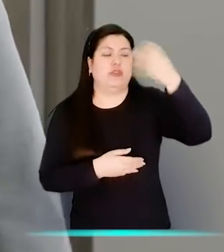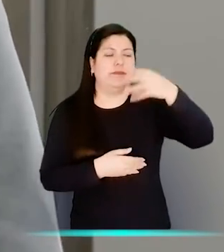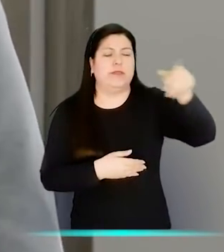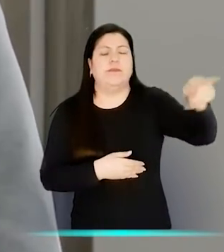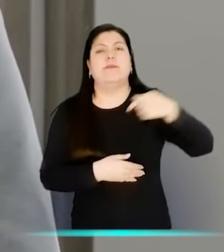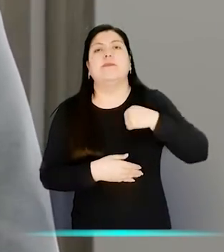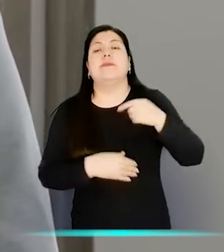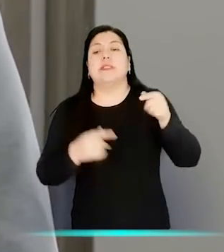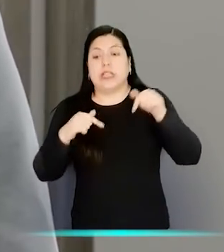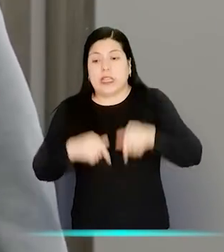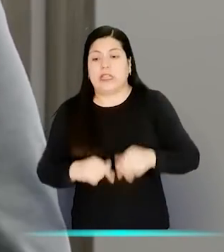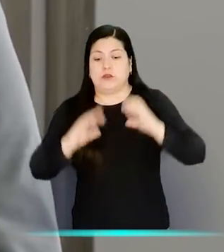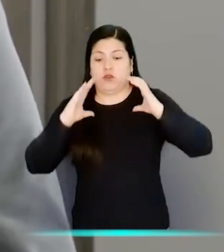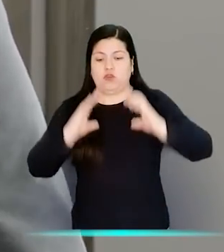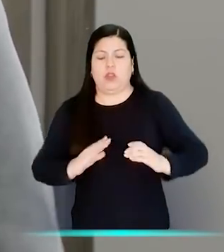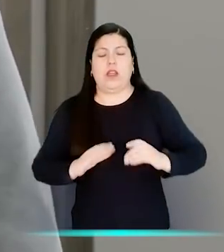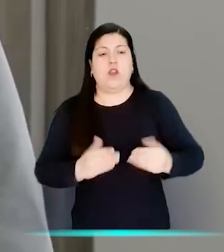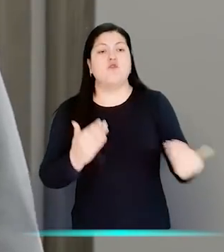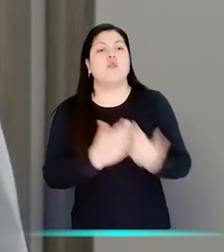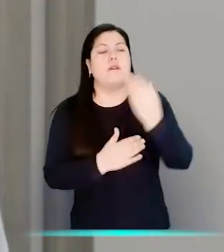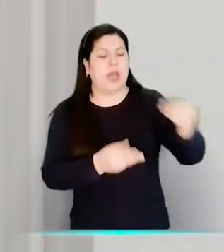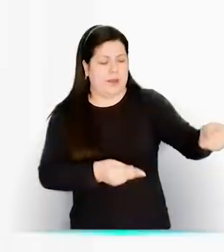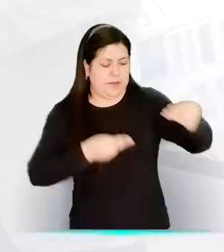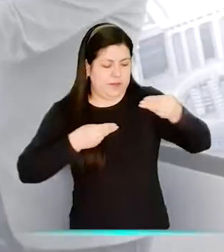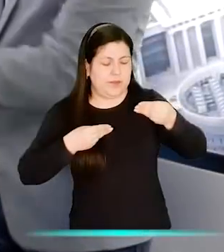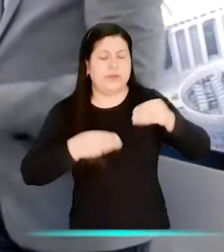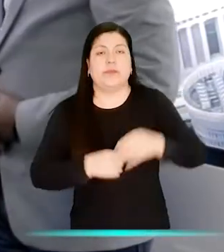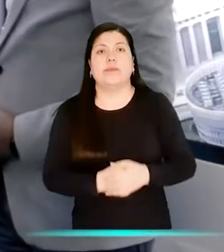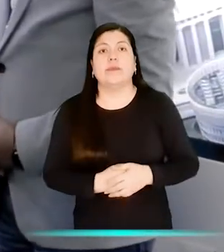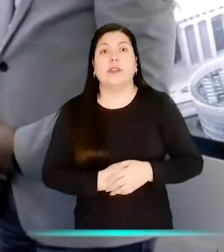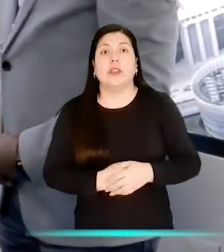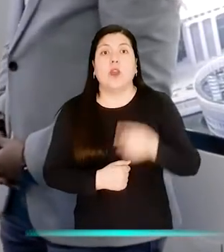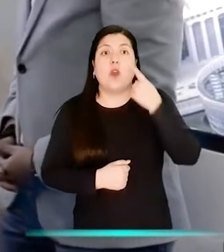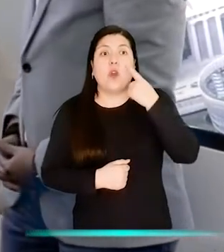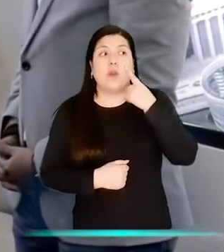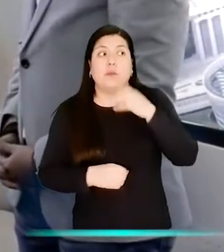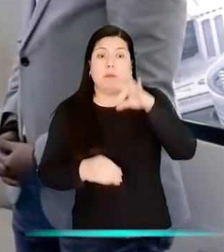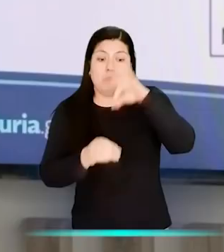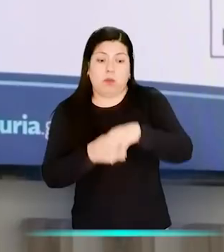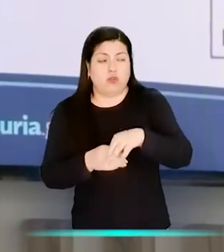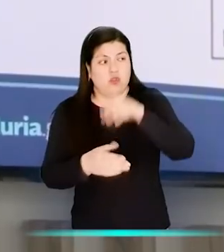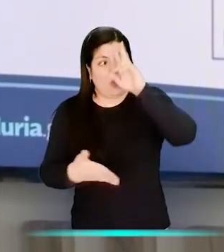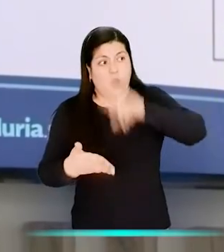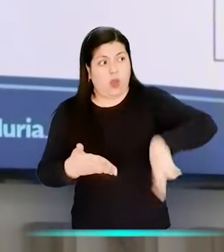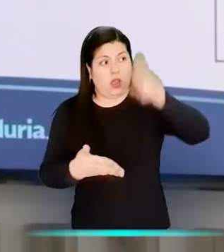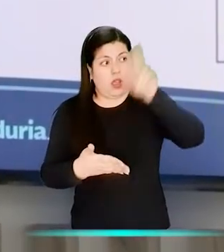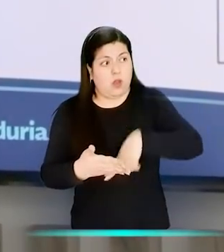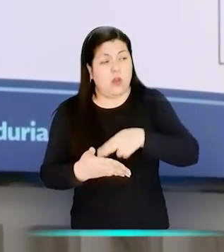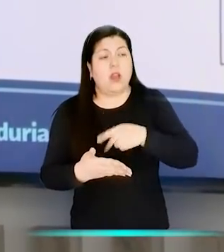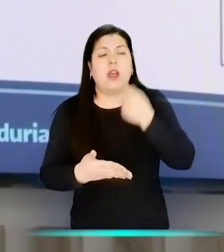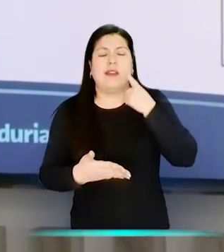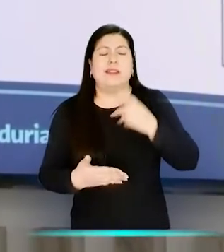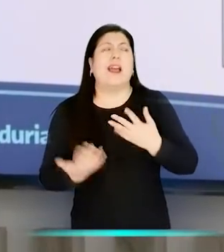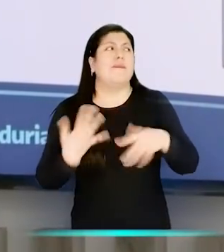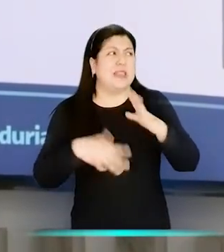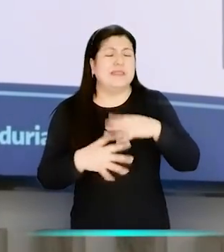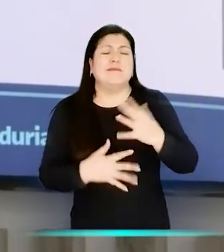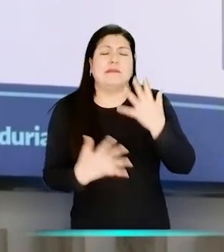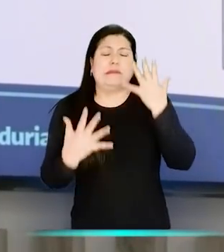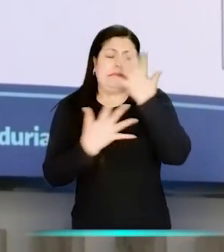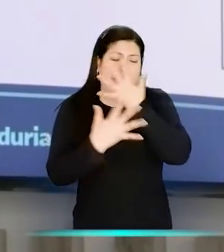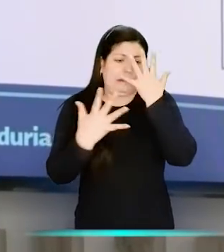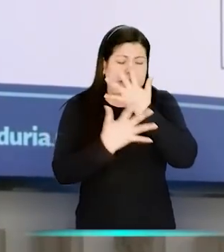tarjeta electoral para que el ciudadano lleve a cabo su ejercicio del voto. Hay muchas maneras de anular el voto porque a veces uno no tiene